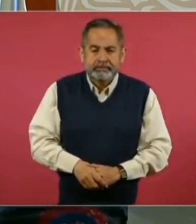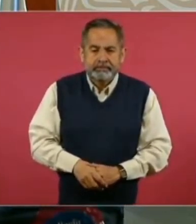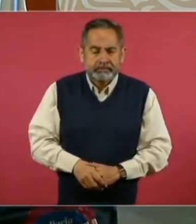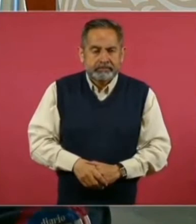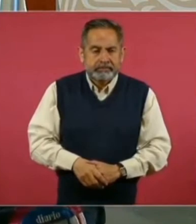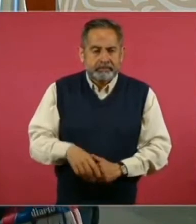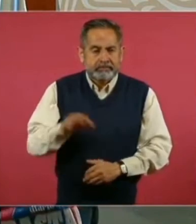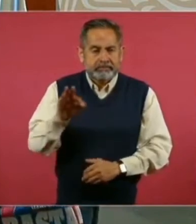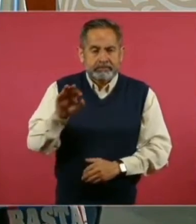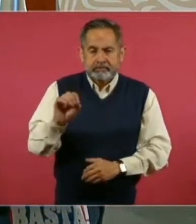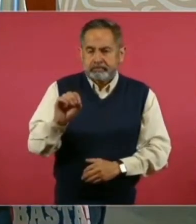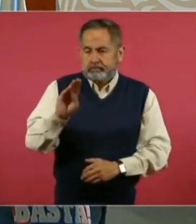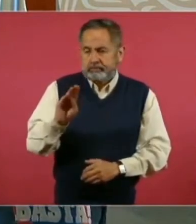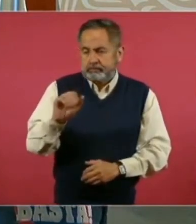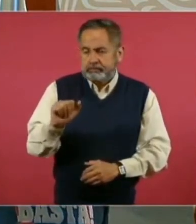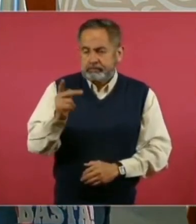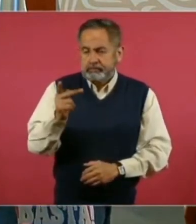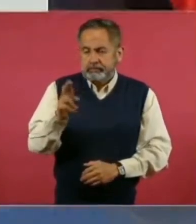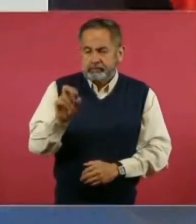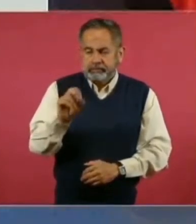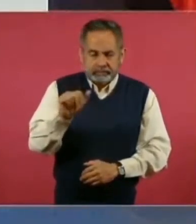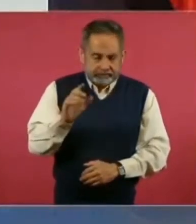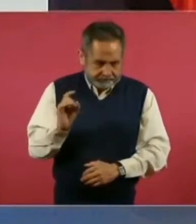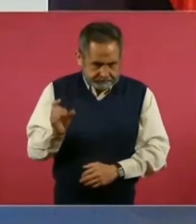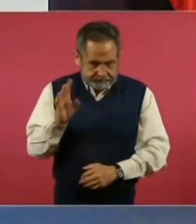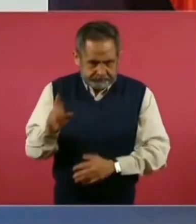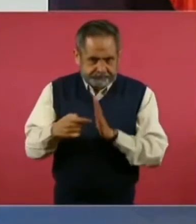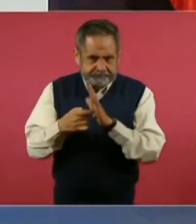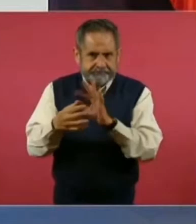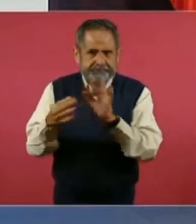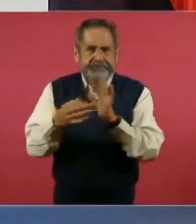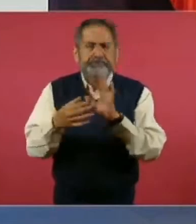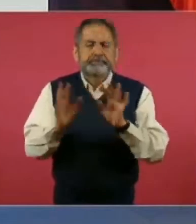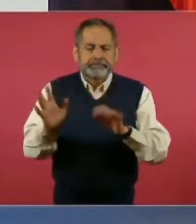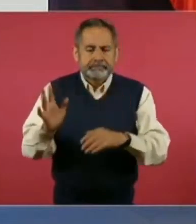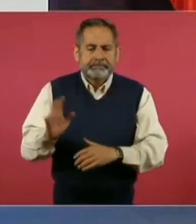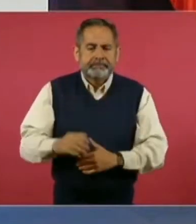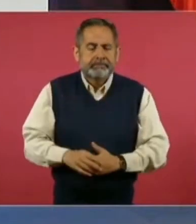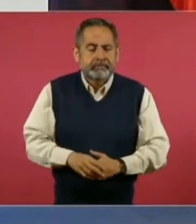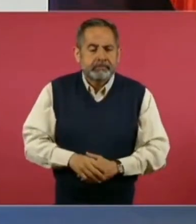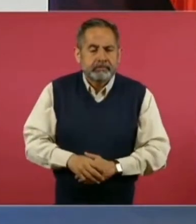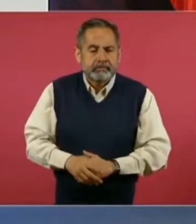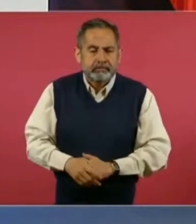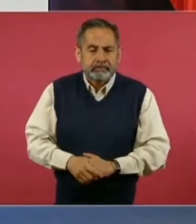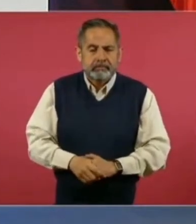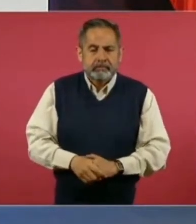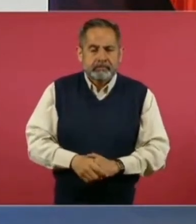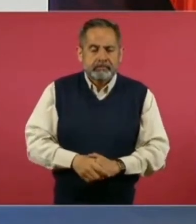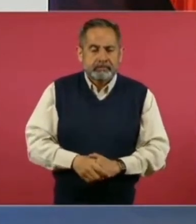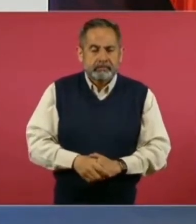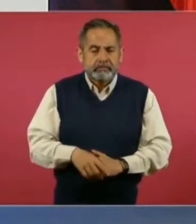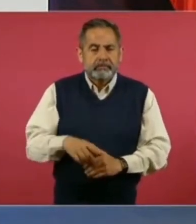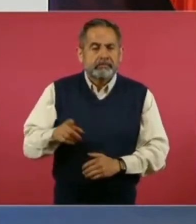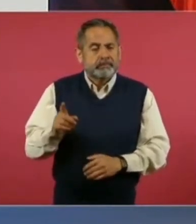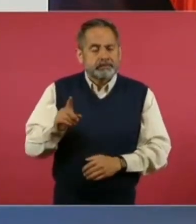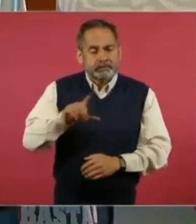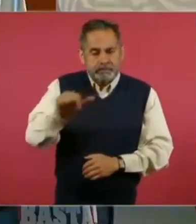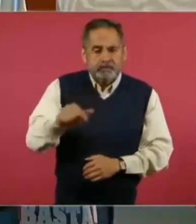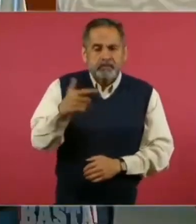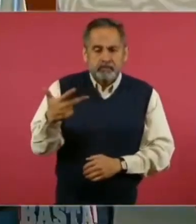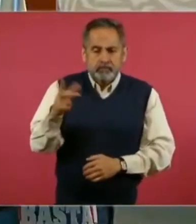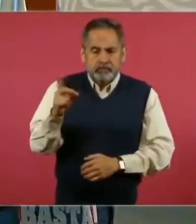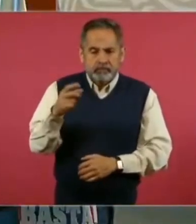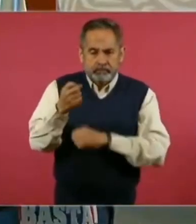Lo del FOBAPROA, sí. Ya lo dije. Así lo damos. 8 de diciembre. Aquí el 8 de diciembre